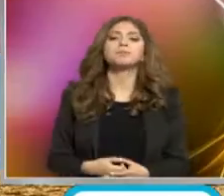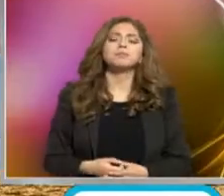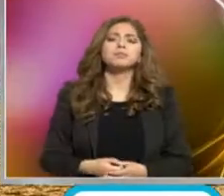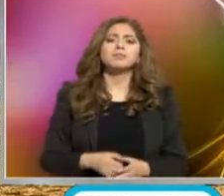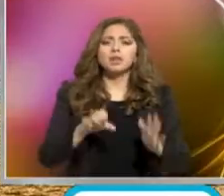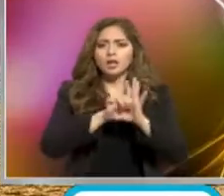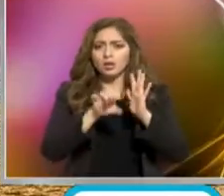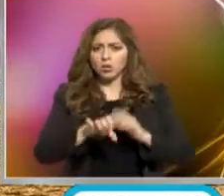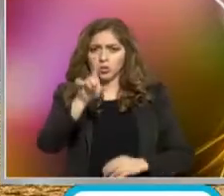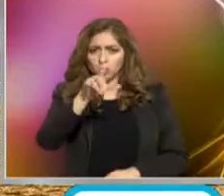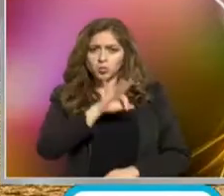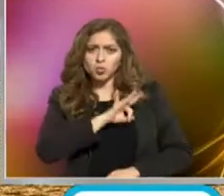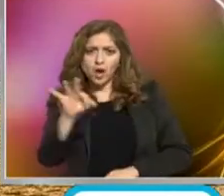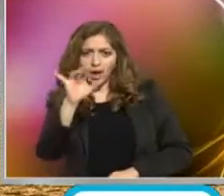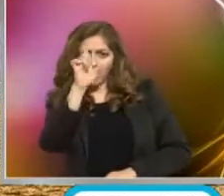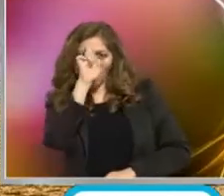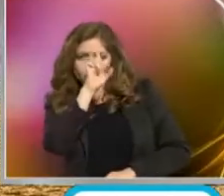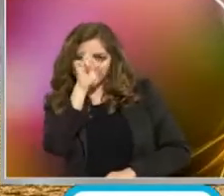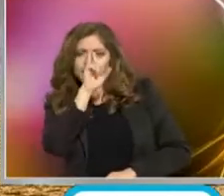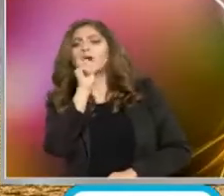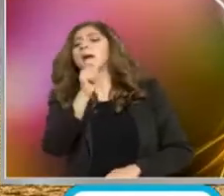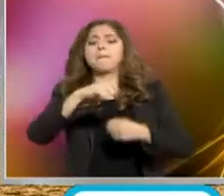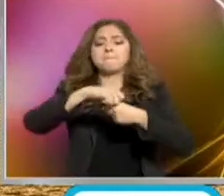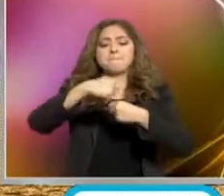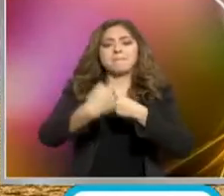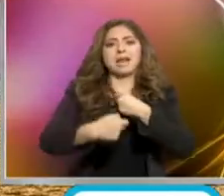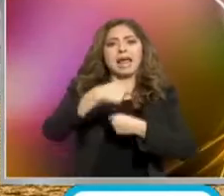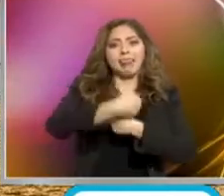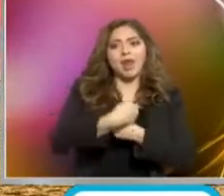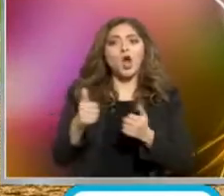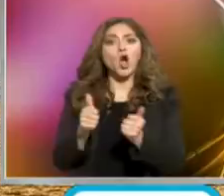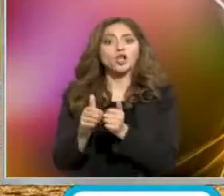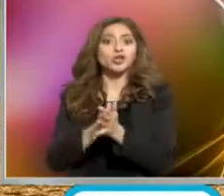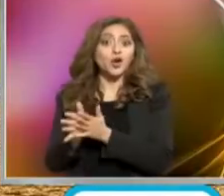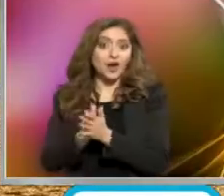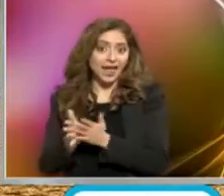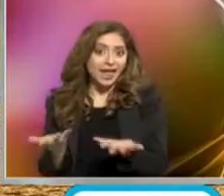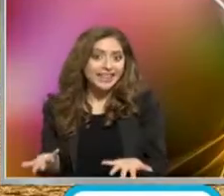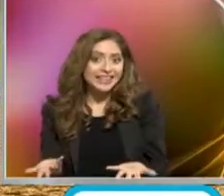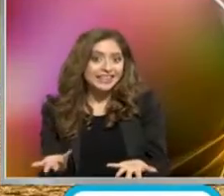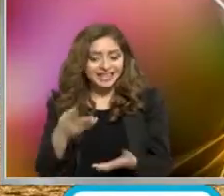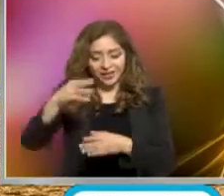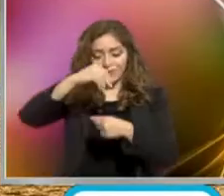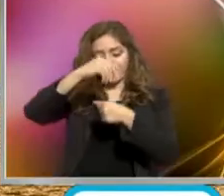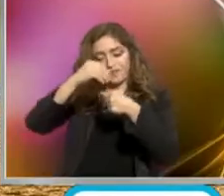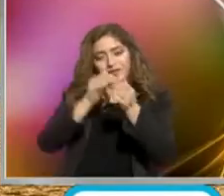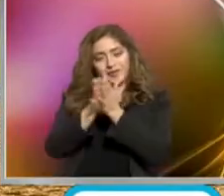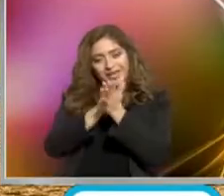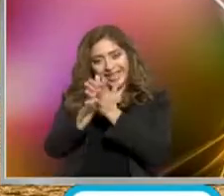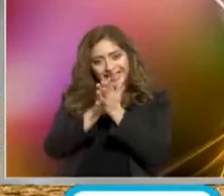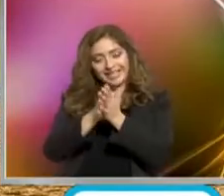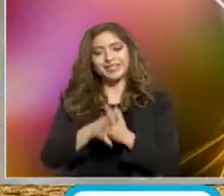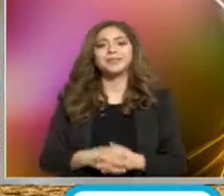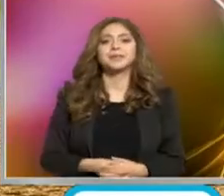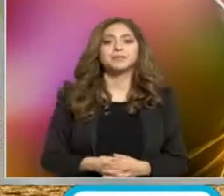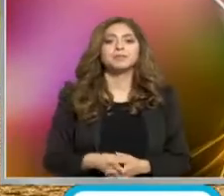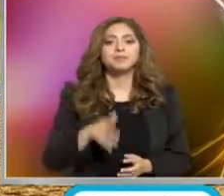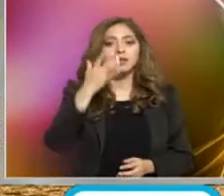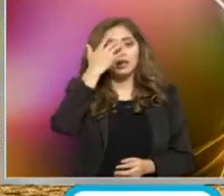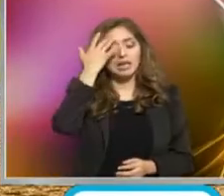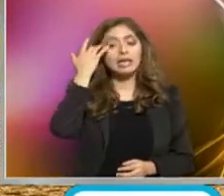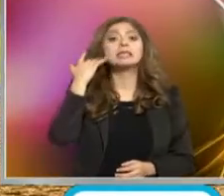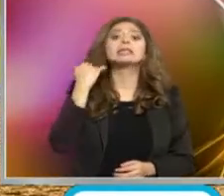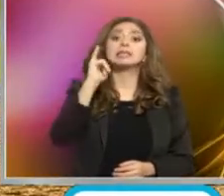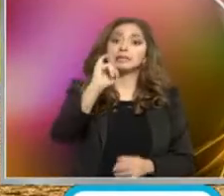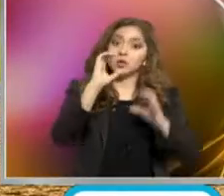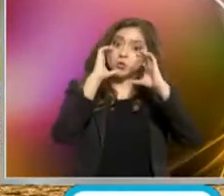un plátano con chocolate, sabe muy rico también, ¿no? Hay que tener cuidado Espolvoreado. que no excedernos en tanto